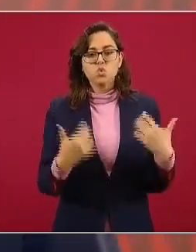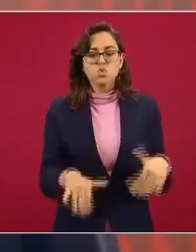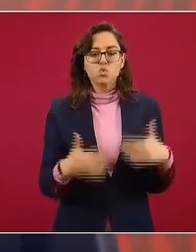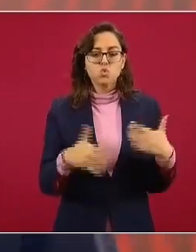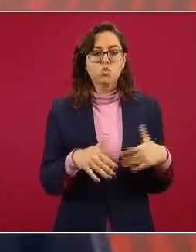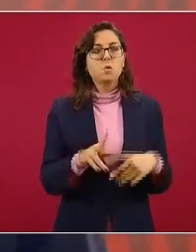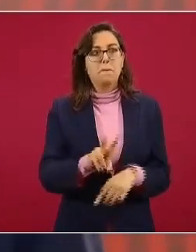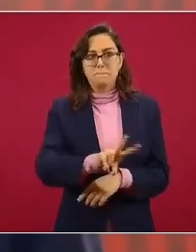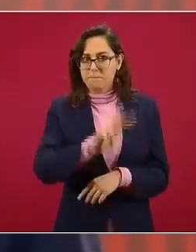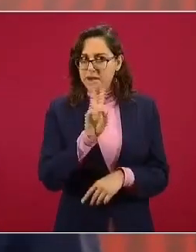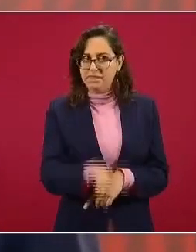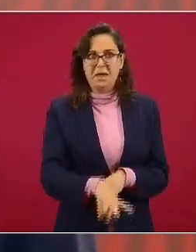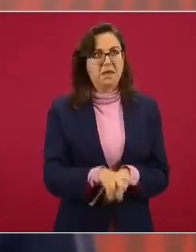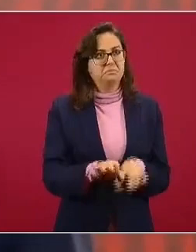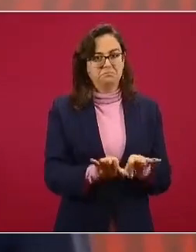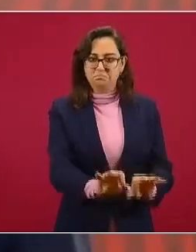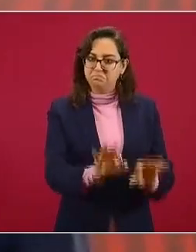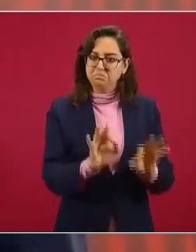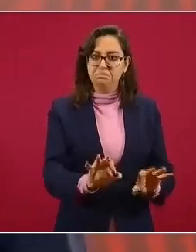cierto,